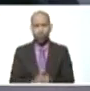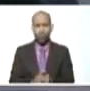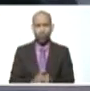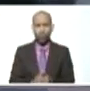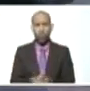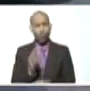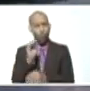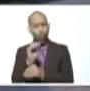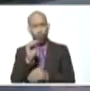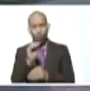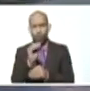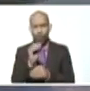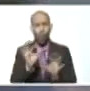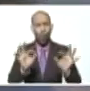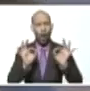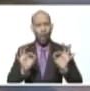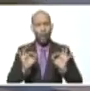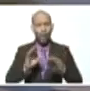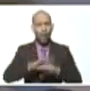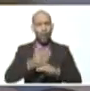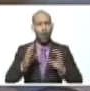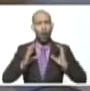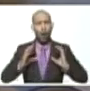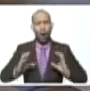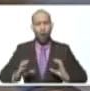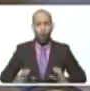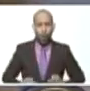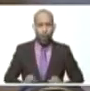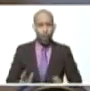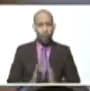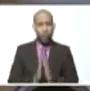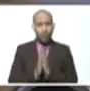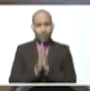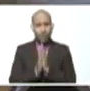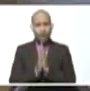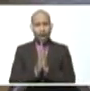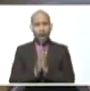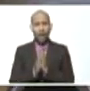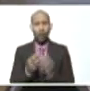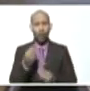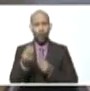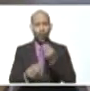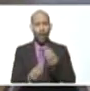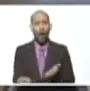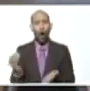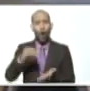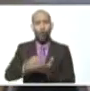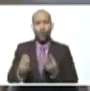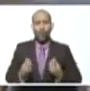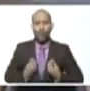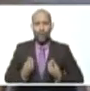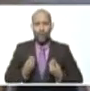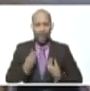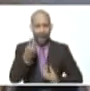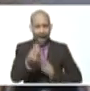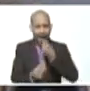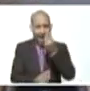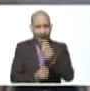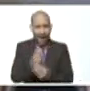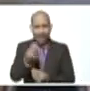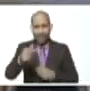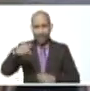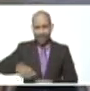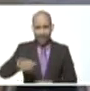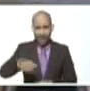veneración y cuidado, porque el cuerpo de los beatos y de los santos destinados a la resurrección ha sido en la tierra el templo vivo